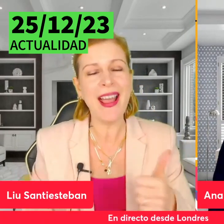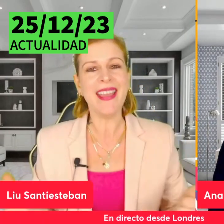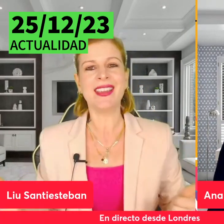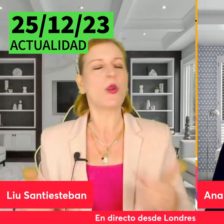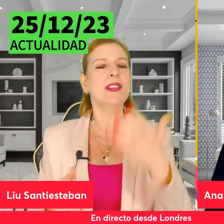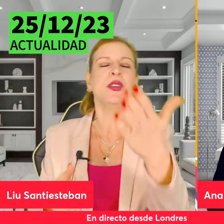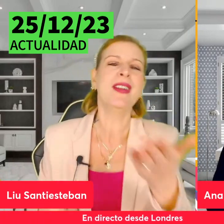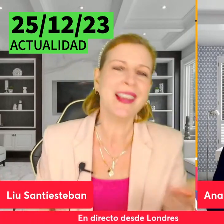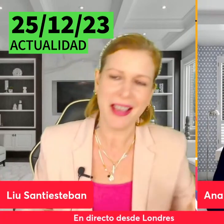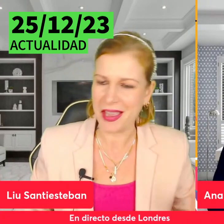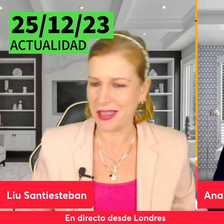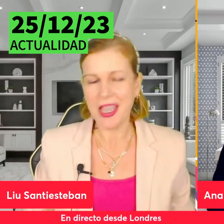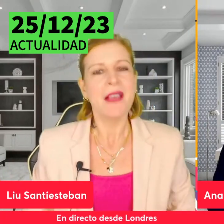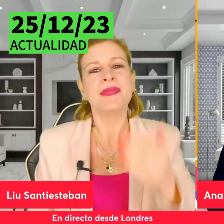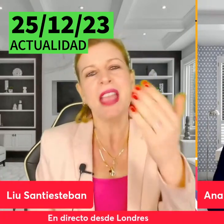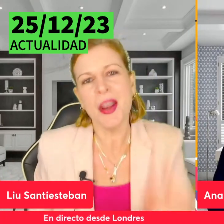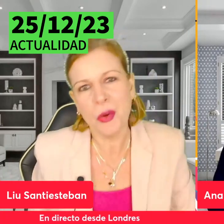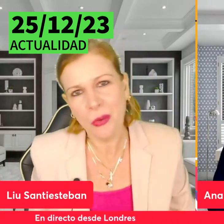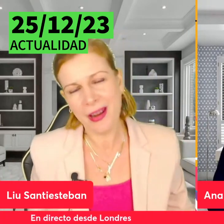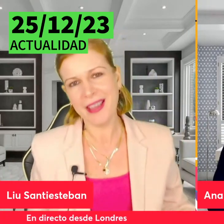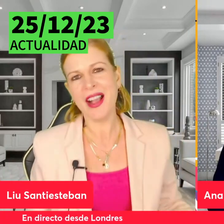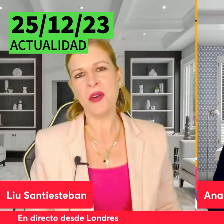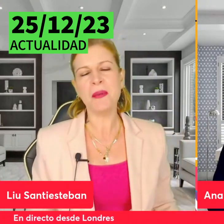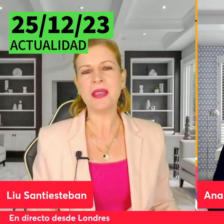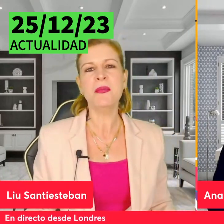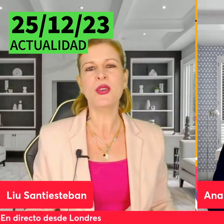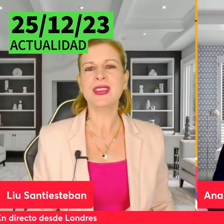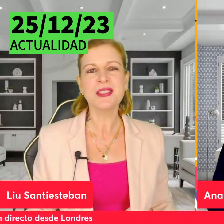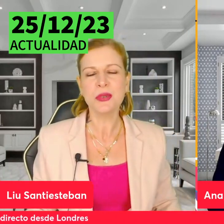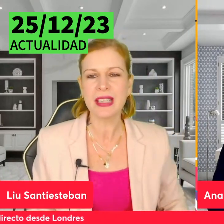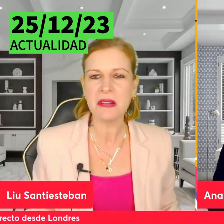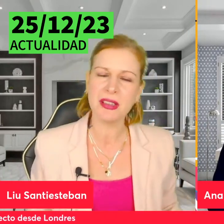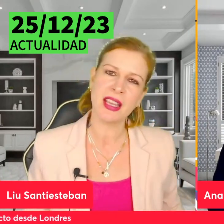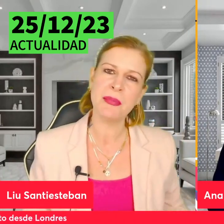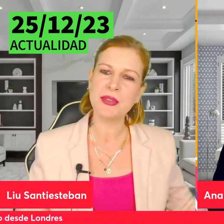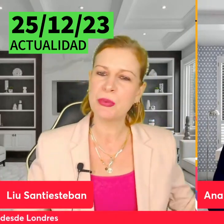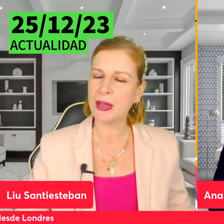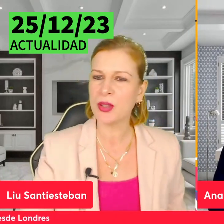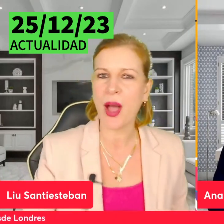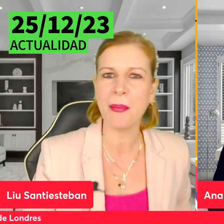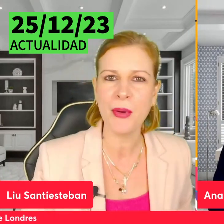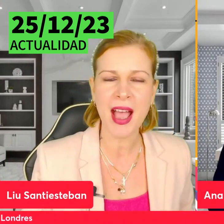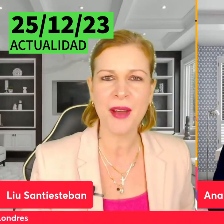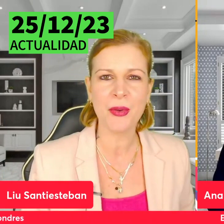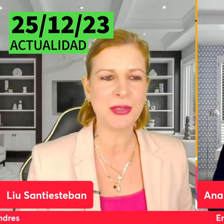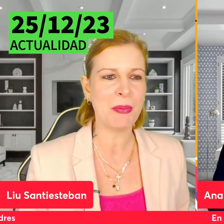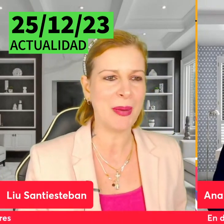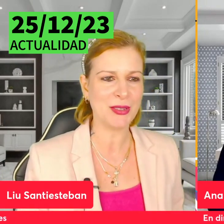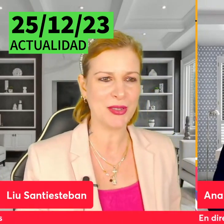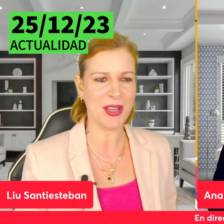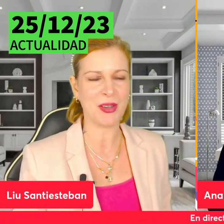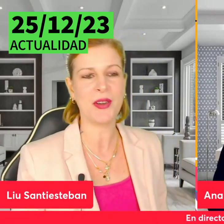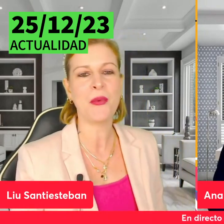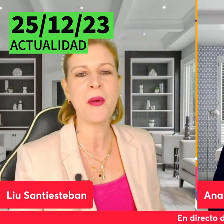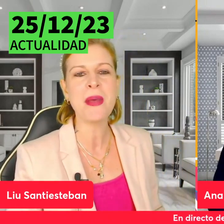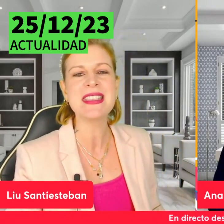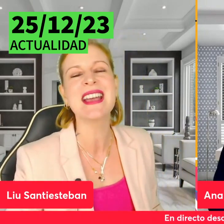un like. ¿Cuántos likes hay ahí? Déjanos un like ahora mismo y suscríbete. Y por supuesto, apoya a nuestros